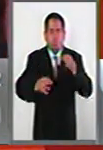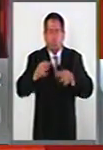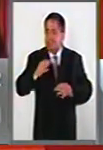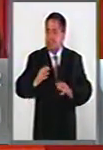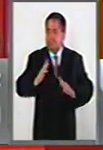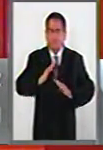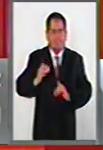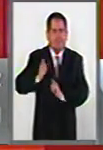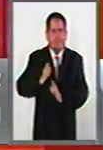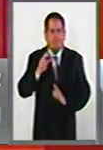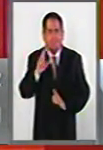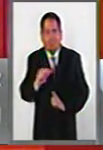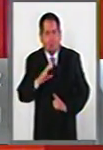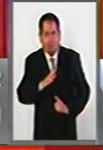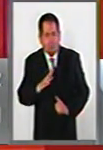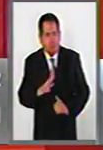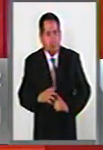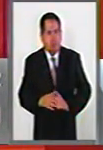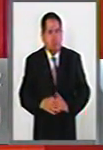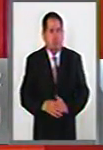militar.